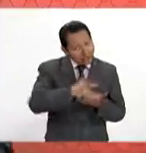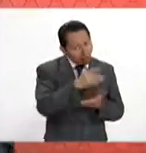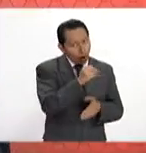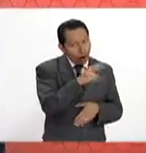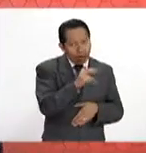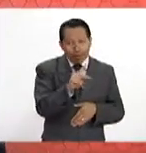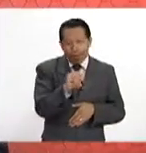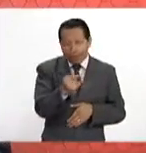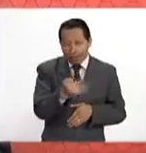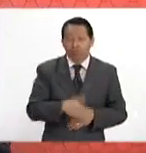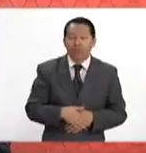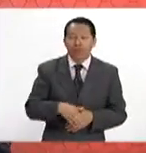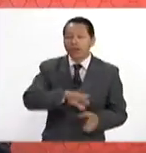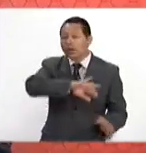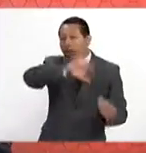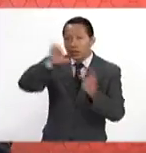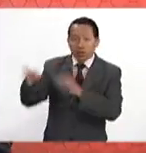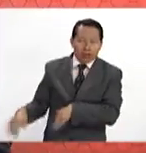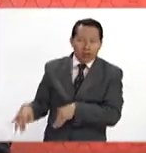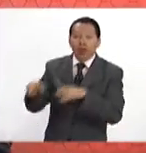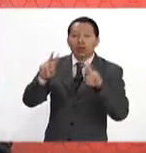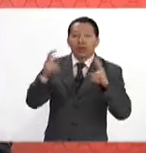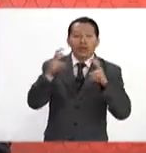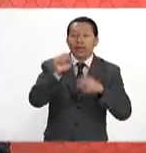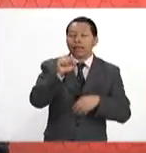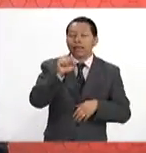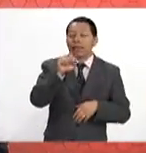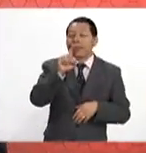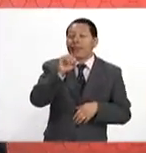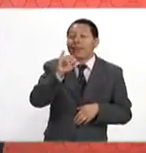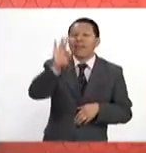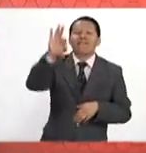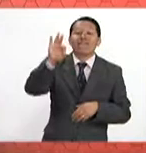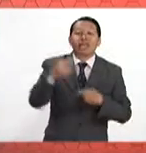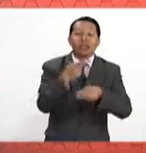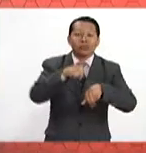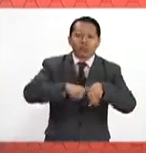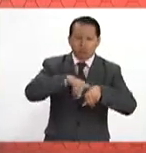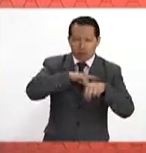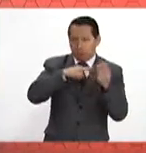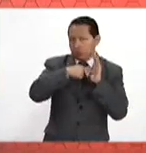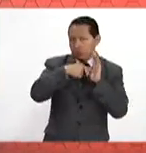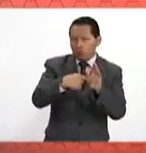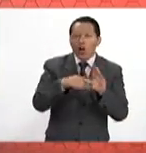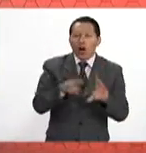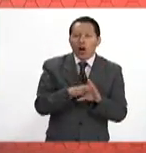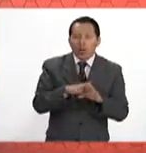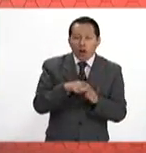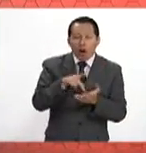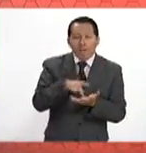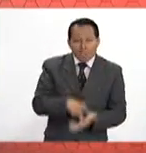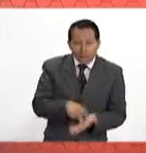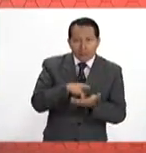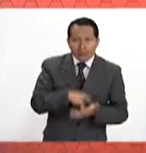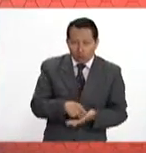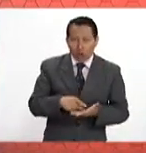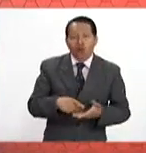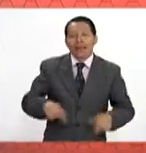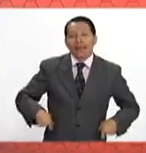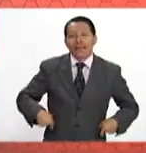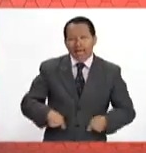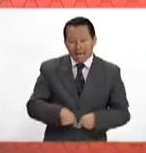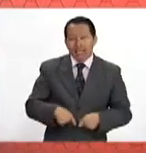Gracias, Pati. Y en otros temas, el Sistema DIF Nacional presentó los resultados del Registro Nacional de Peso y Talla en alumnos y alumnas